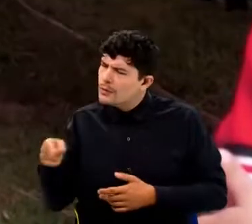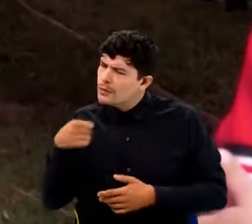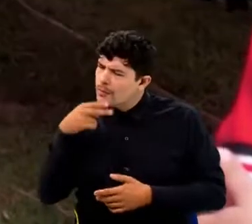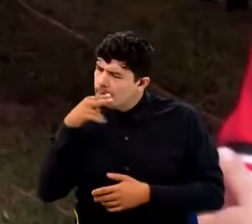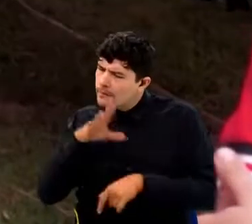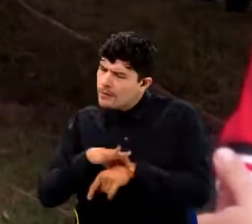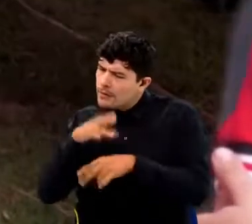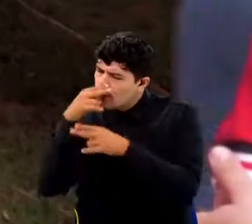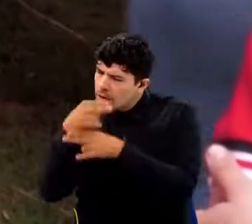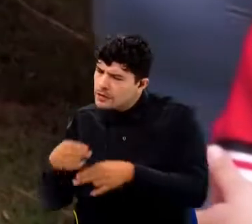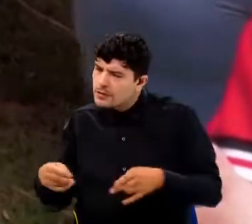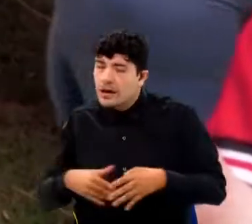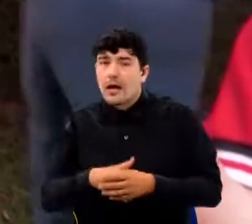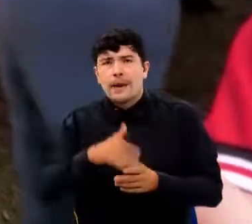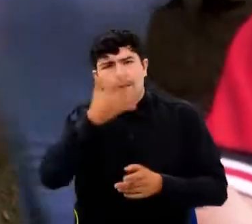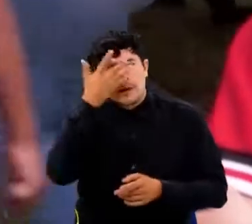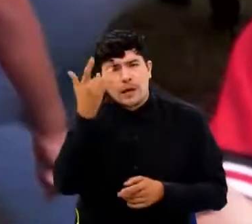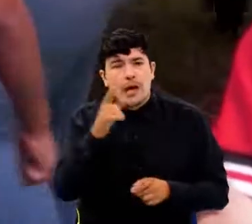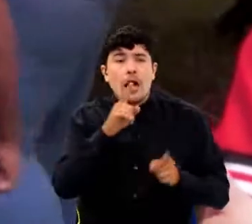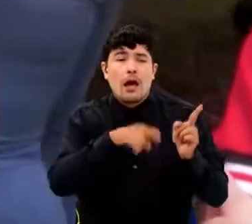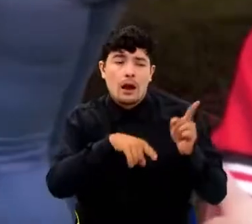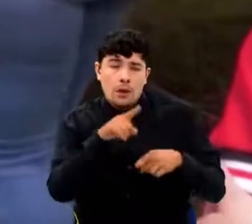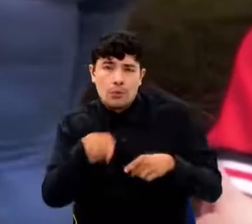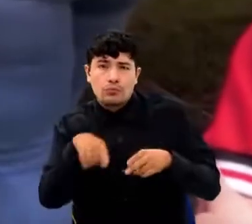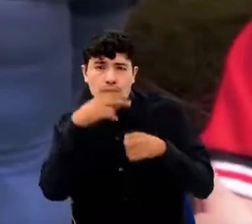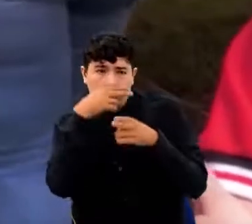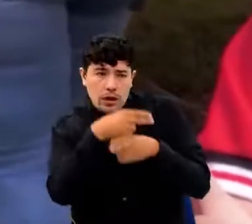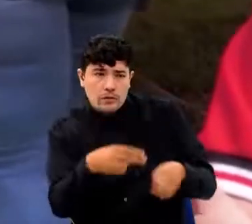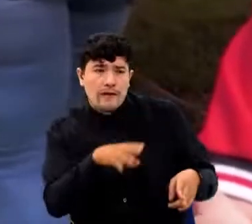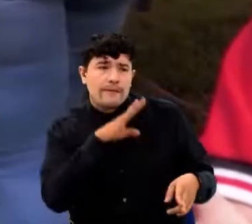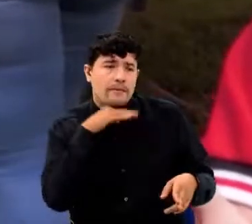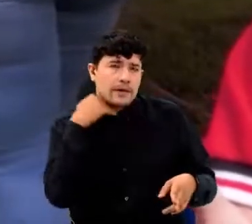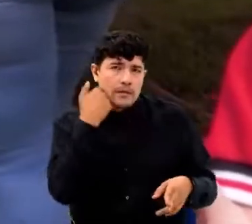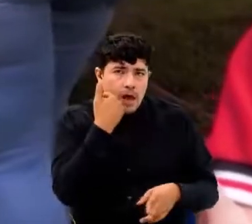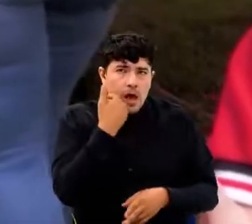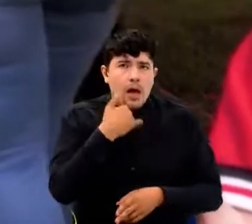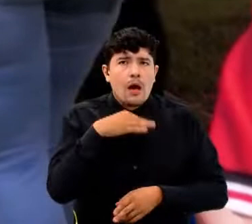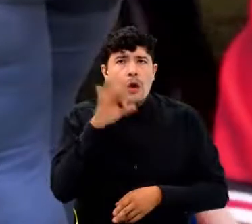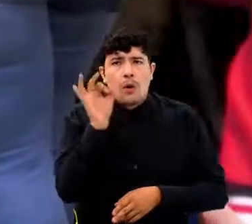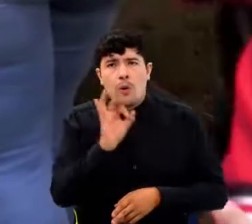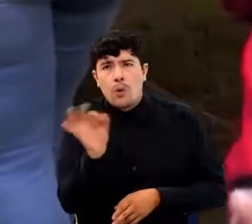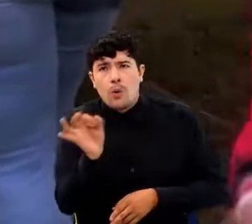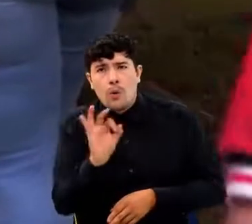Porque unos niños se han enfermado o se han